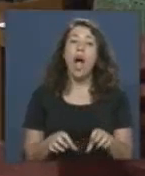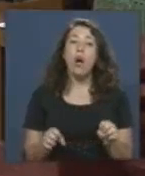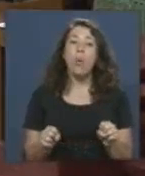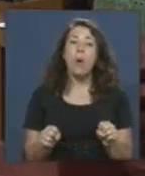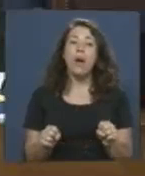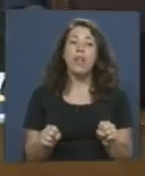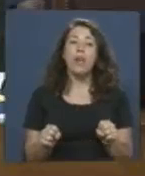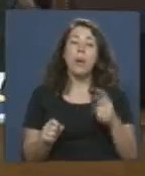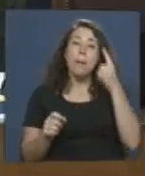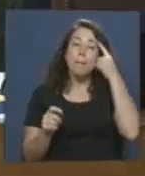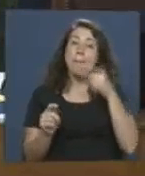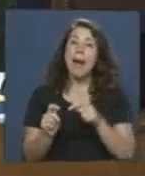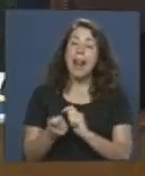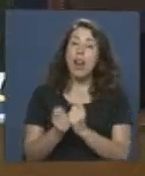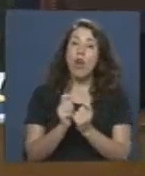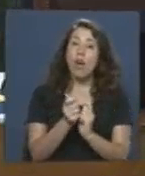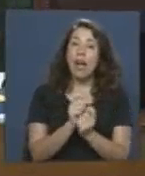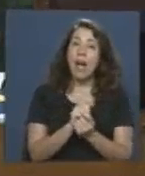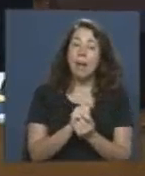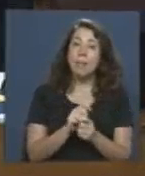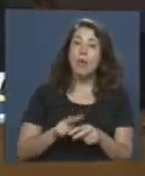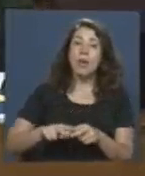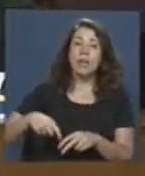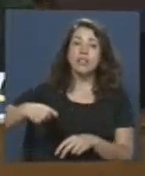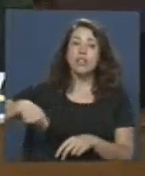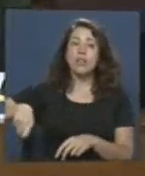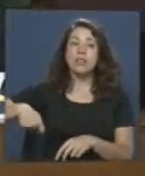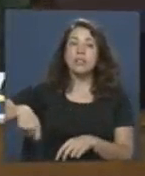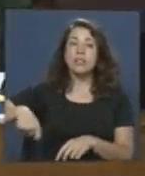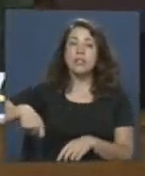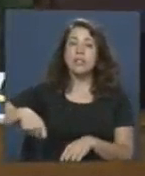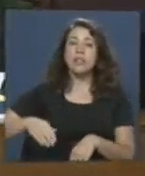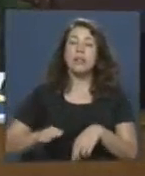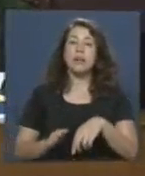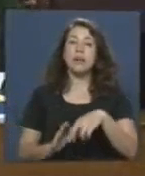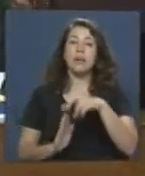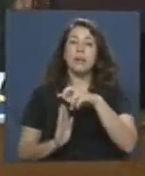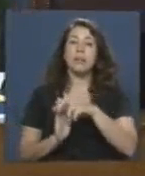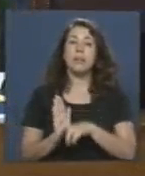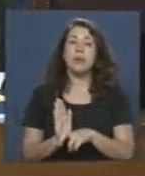¿Si habría acuerdo para enviar las modificaciones del Senado